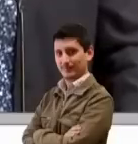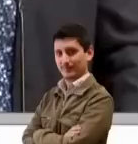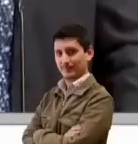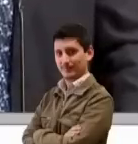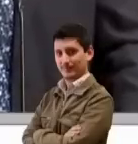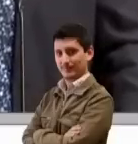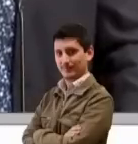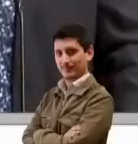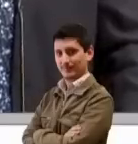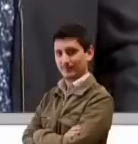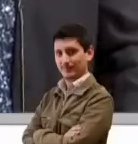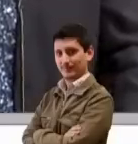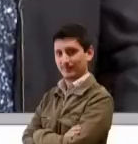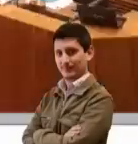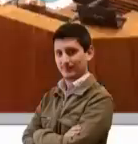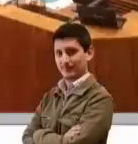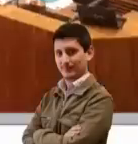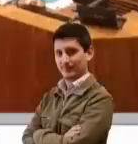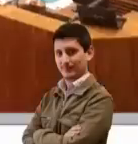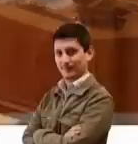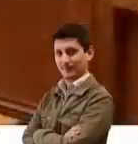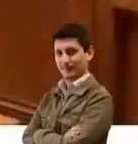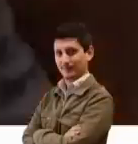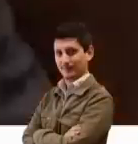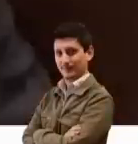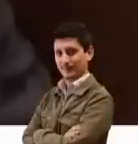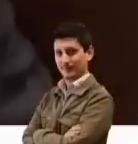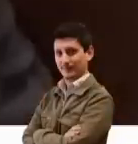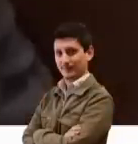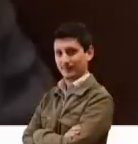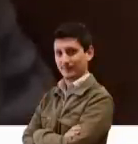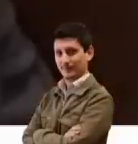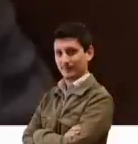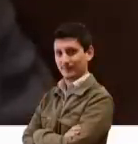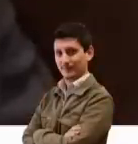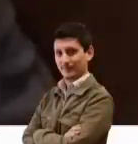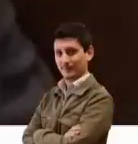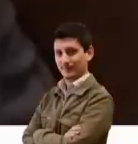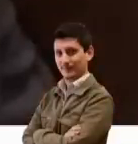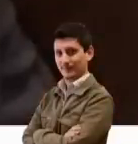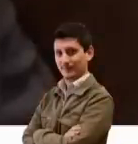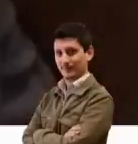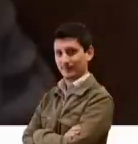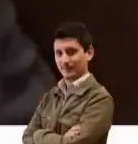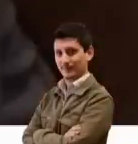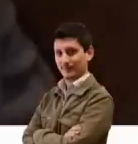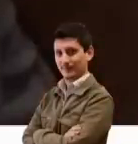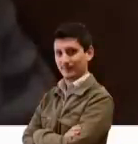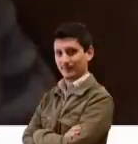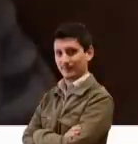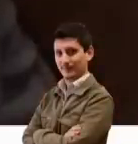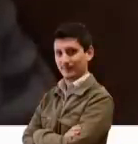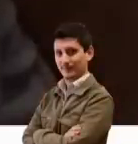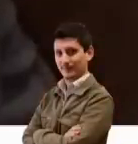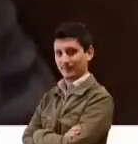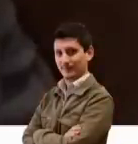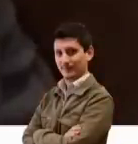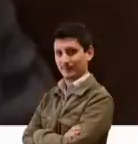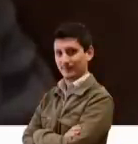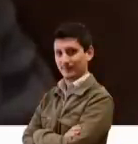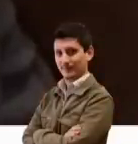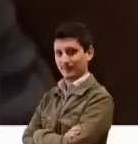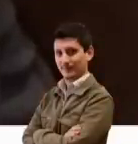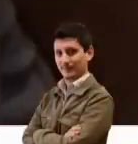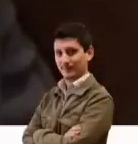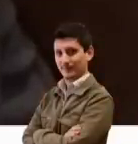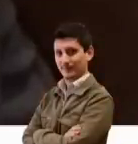presidente de la República, en el comienzo de su locución, hacen eco de este recurso retórico, comunicacional, que por lo demás algún parlamentario dijo